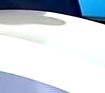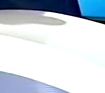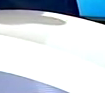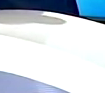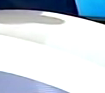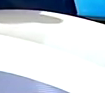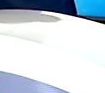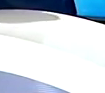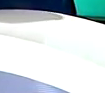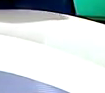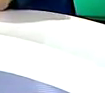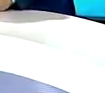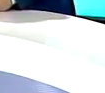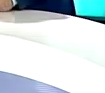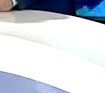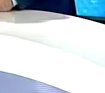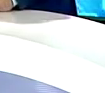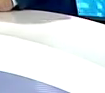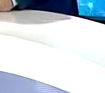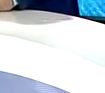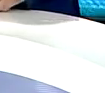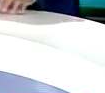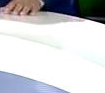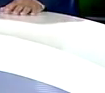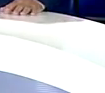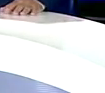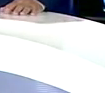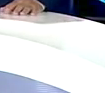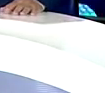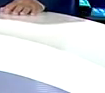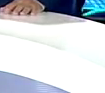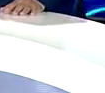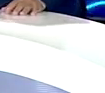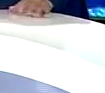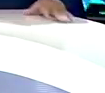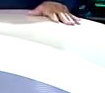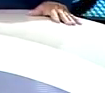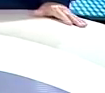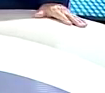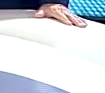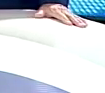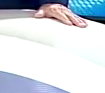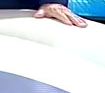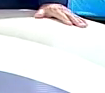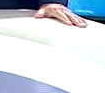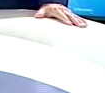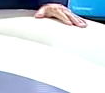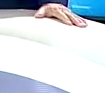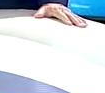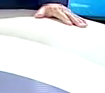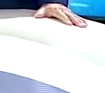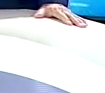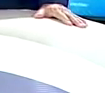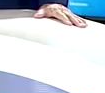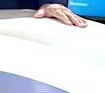Igual, traca. Boom. Boom. Boom. Hasta